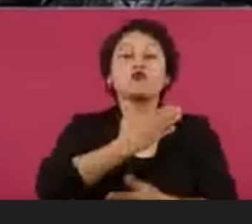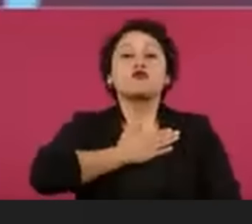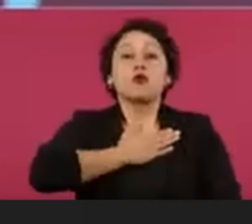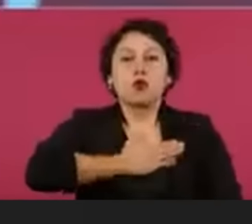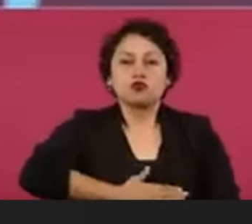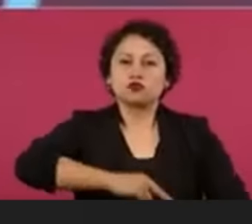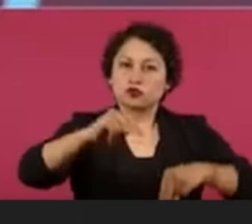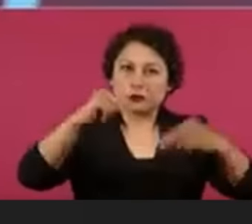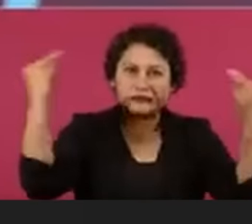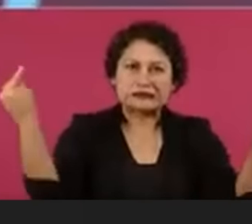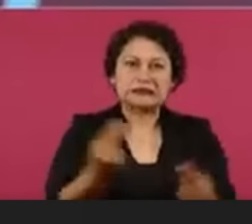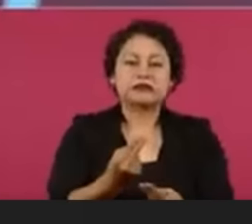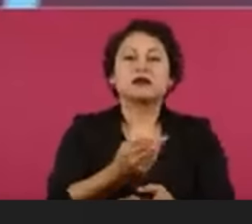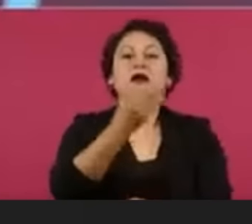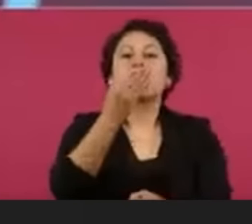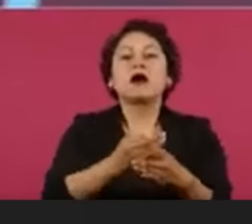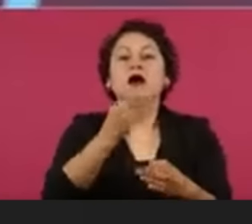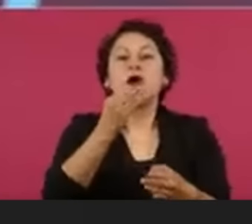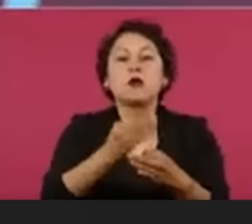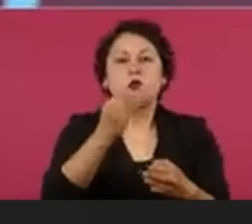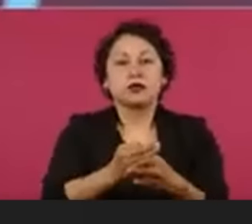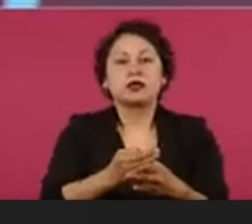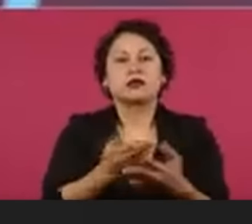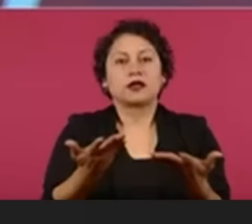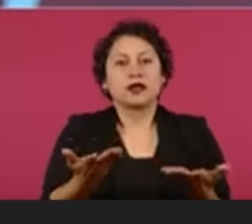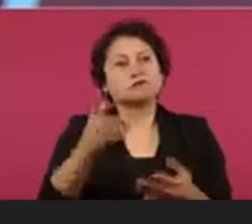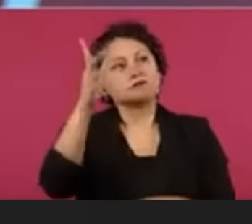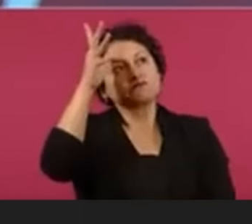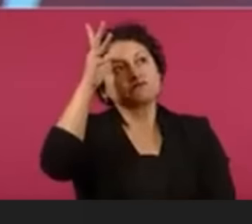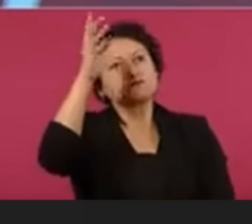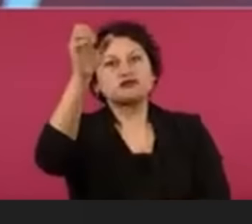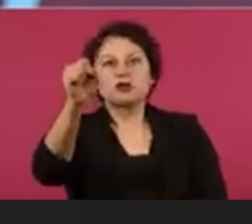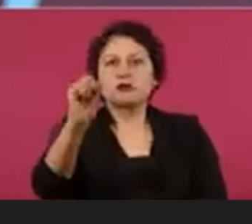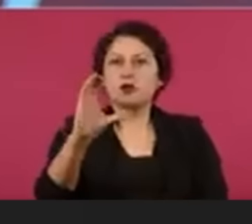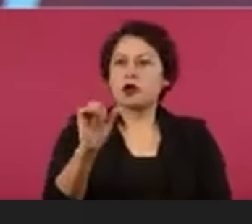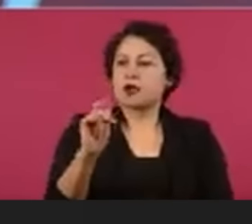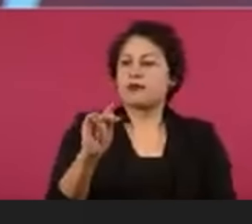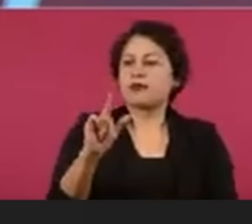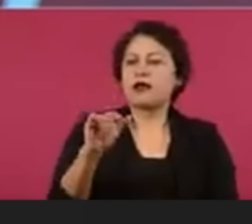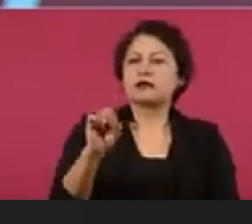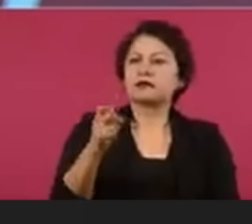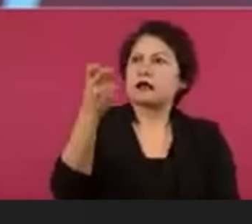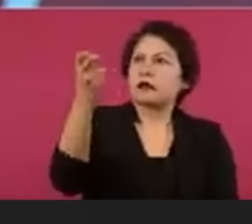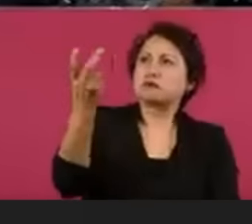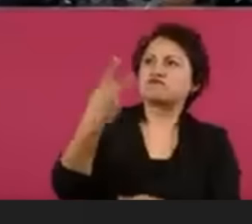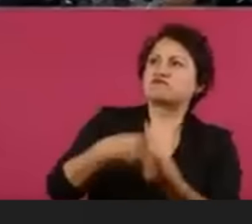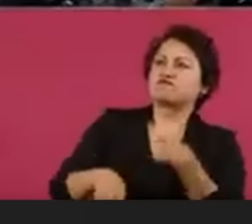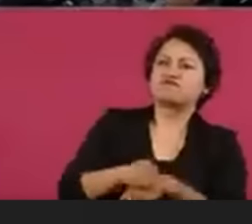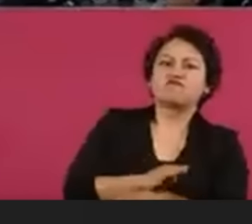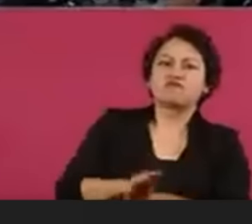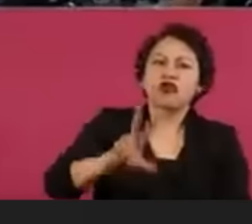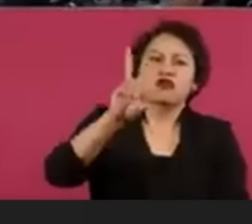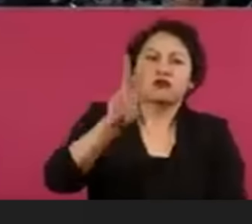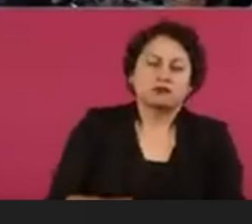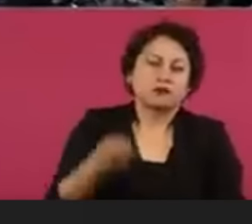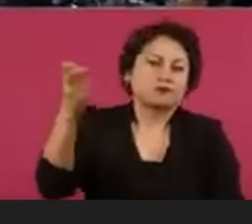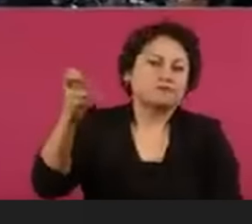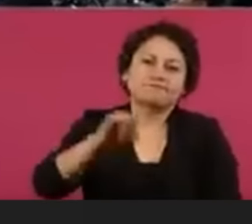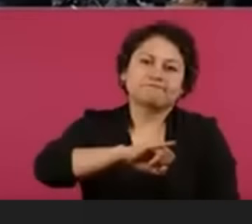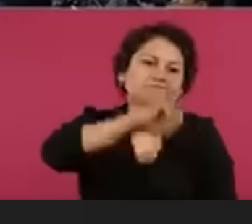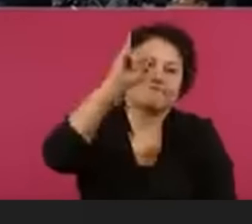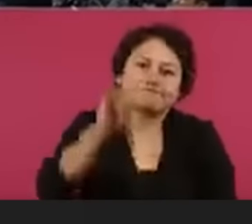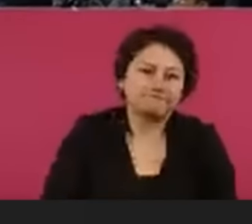en este momento, desde el modelo capitalista, no lo es y jamás lo será. Y esto solo se